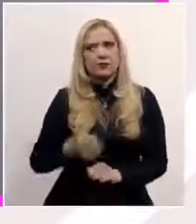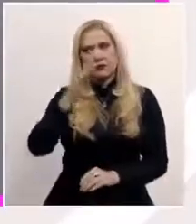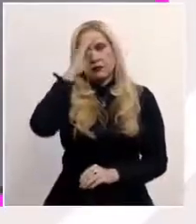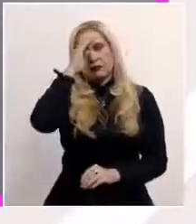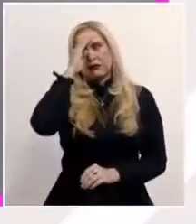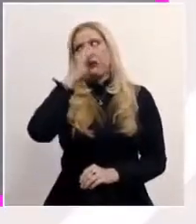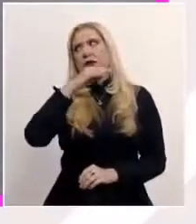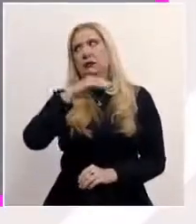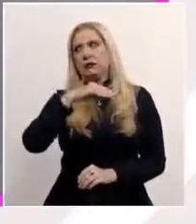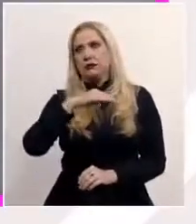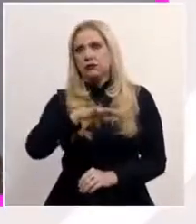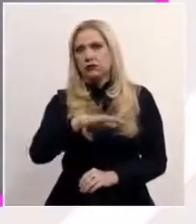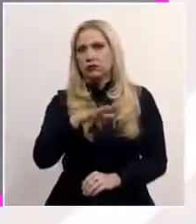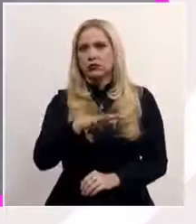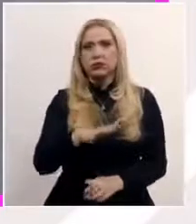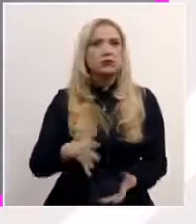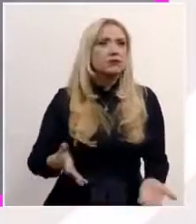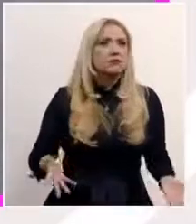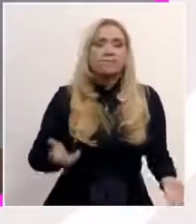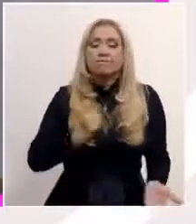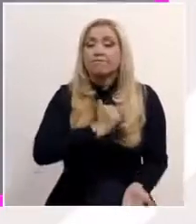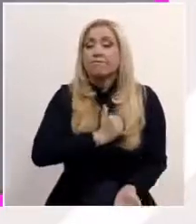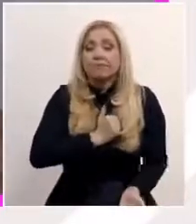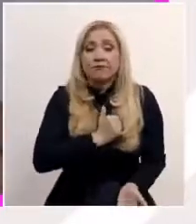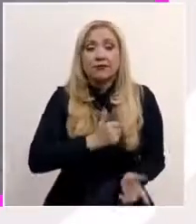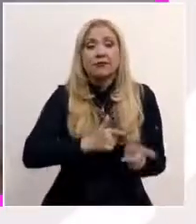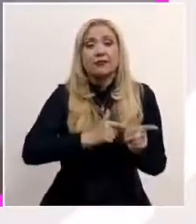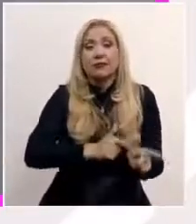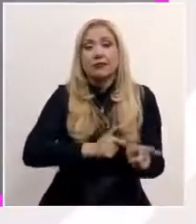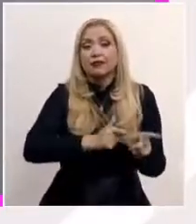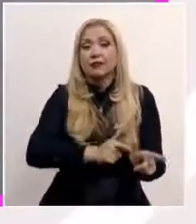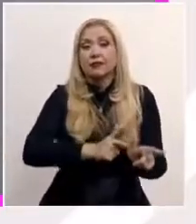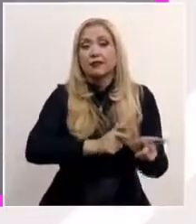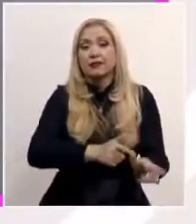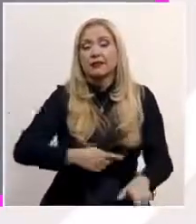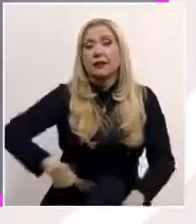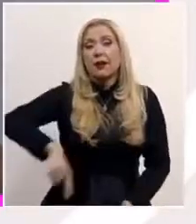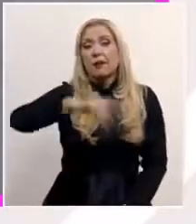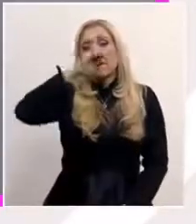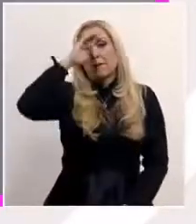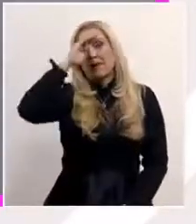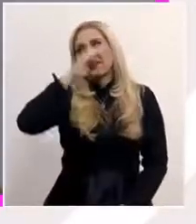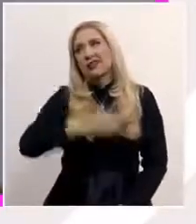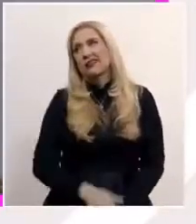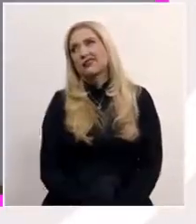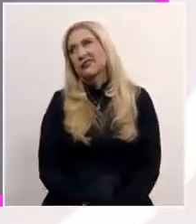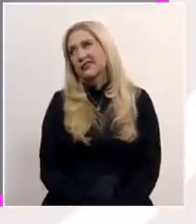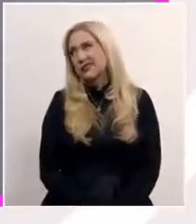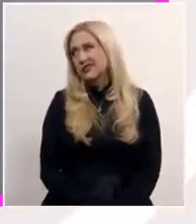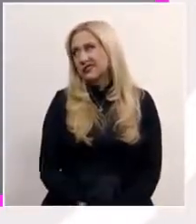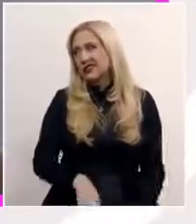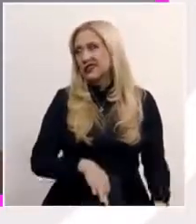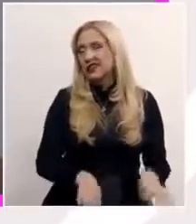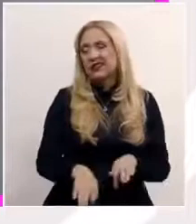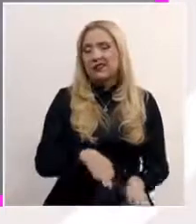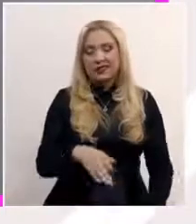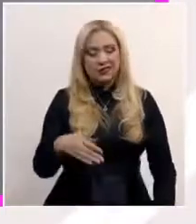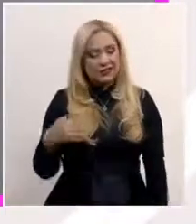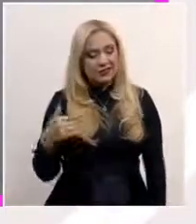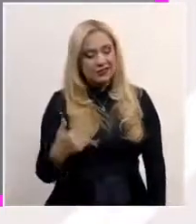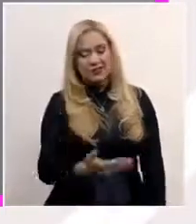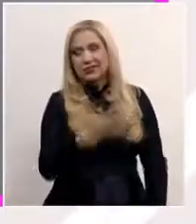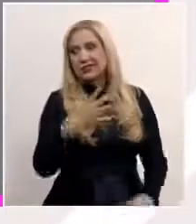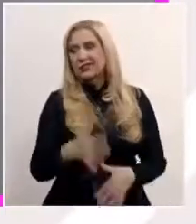es terrible, pero desgraciadamente sigue existiendo esta percepción de que es una desventaja en el espacio laboral y tenemos que